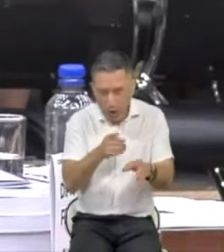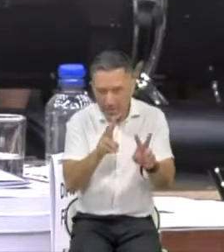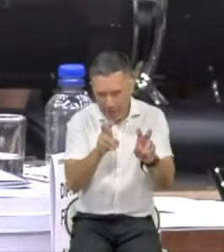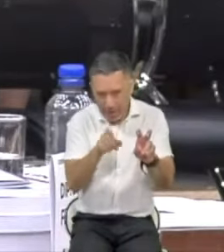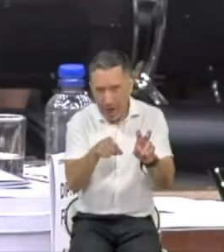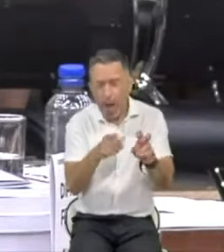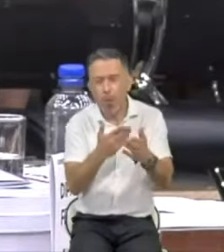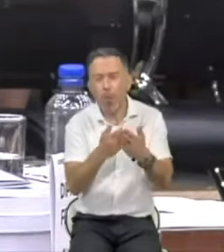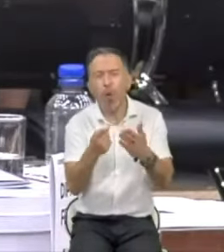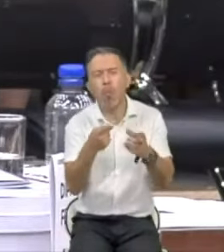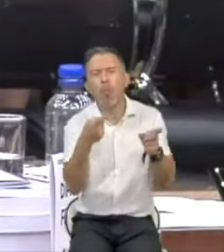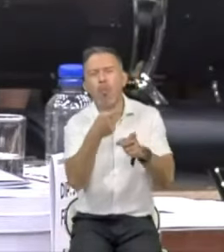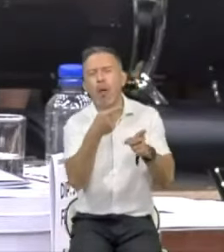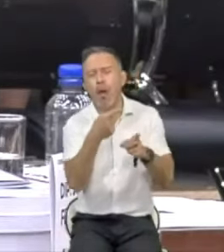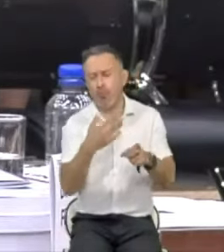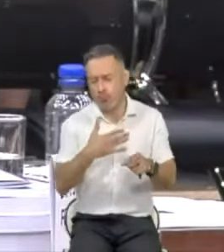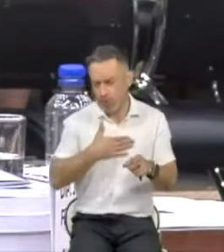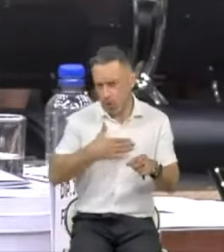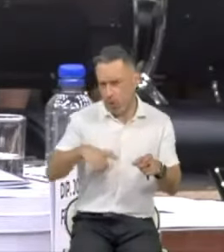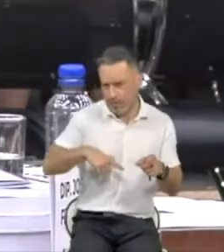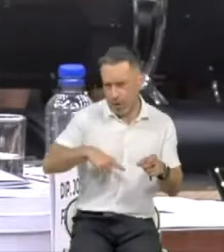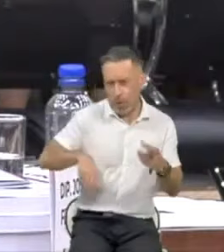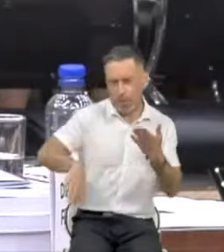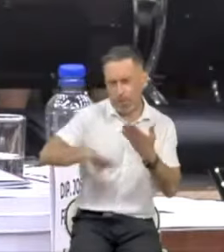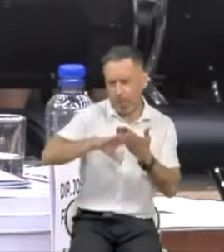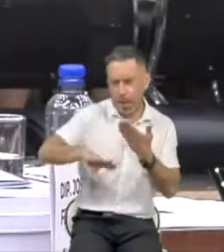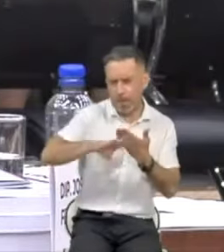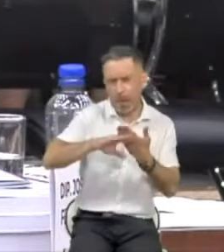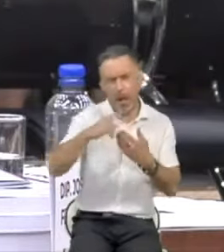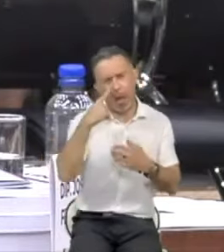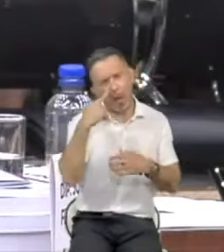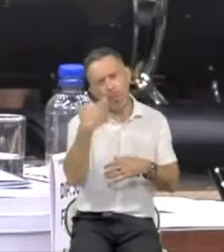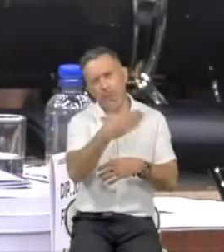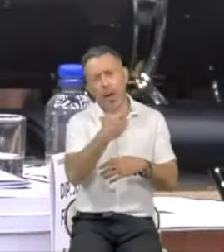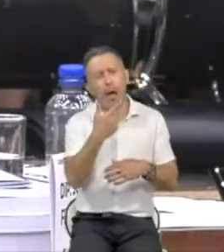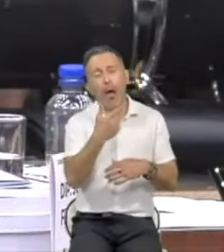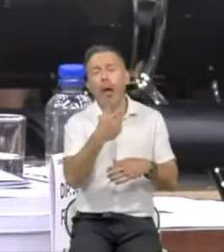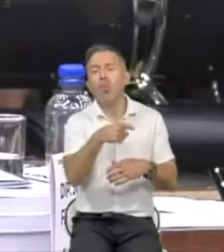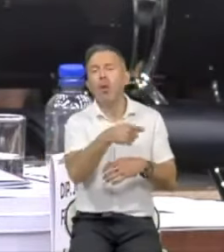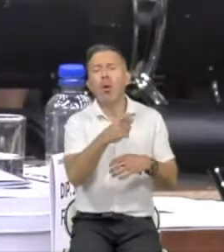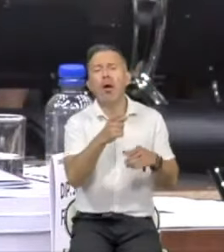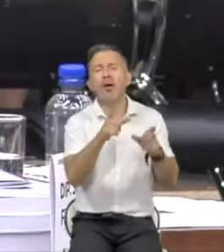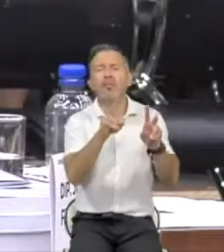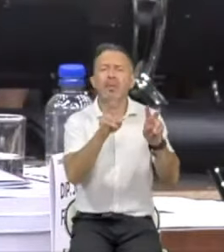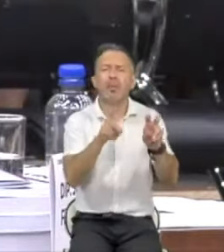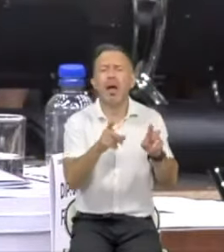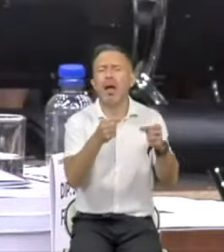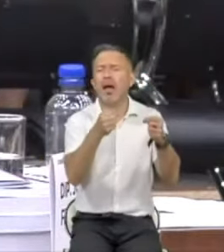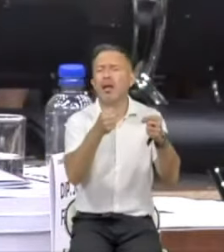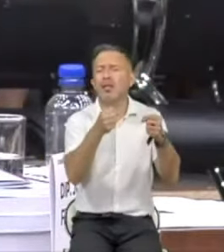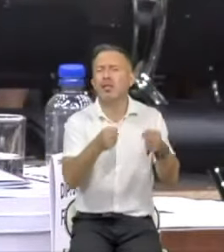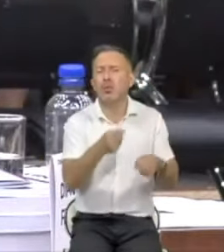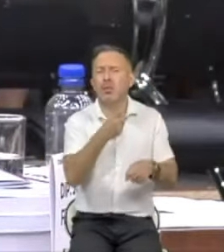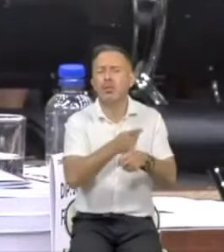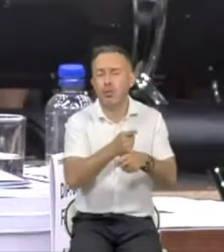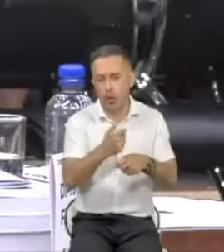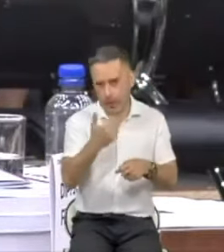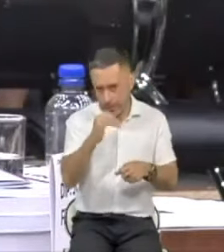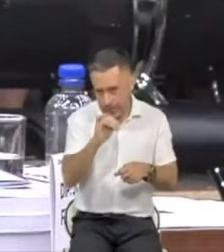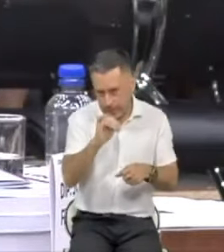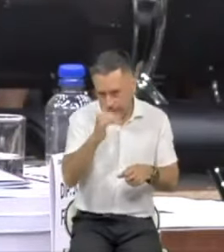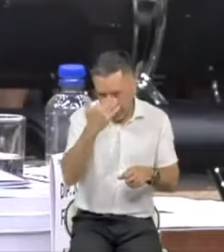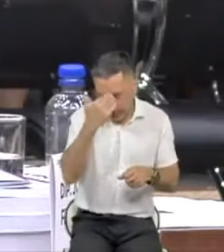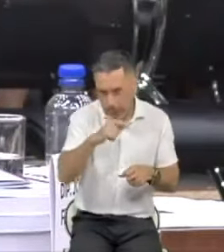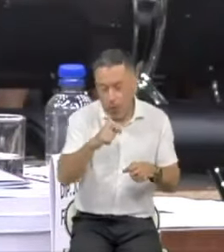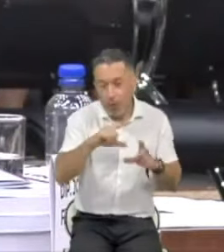golpear a nuestro gobierno y para seguir dejando la impresión de que no hemos resuelto los de seguridad Es evidente que no hemos logrado la pacificación del